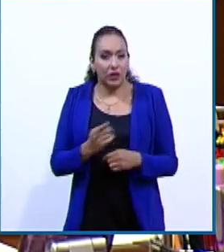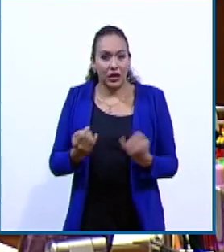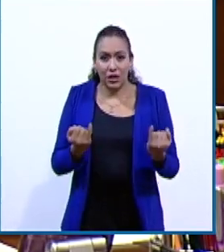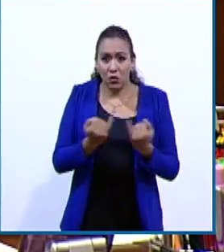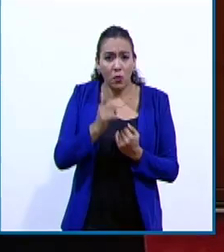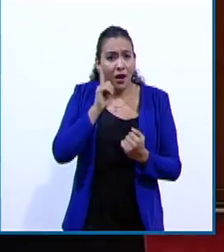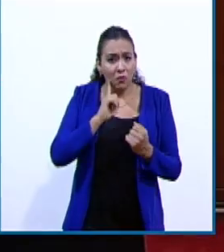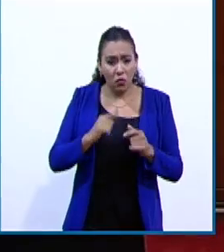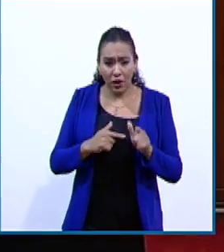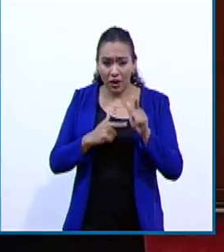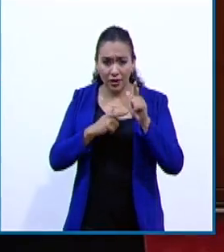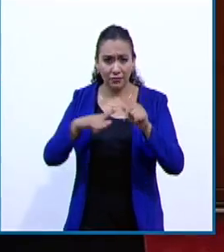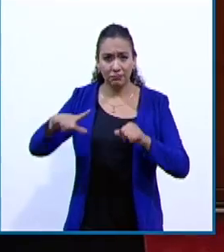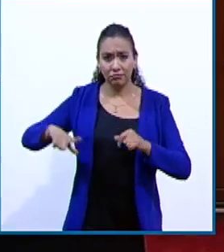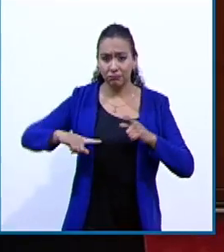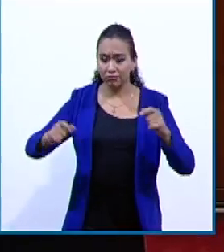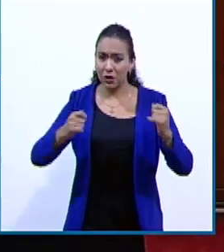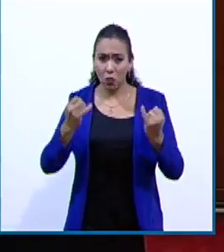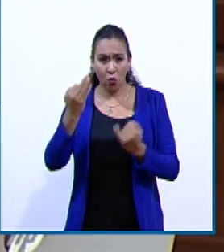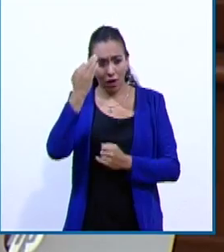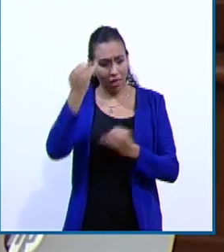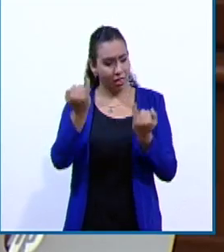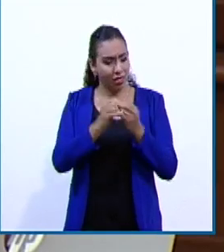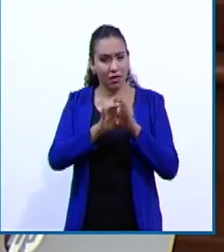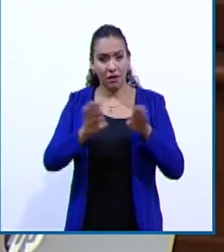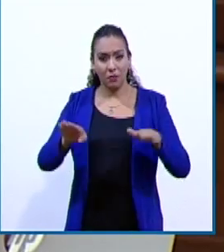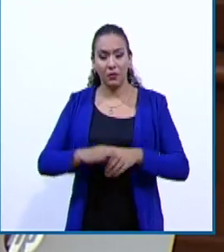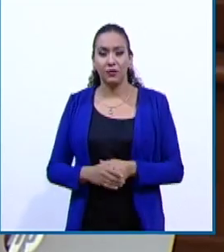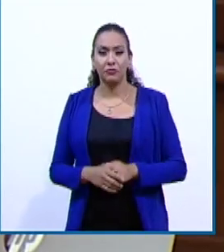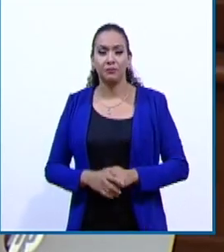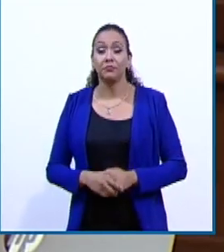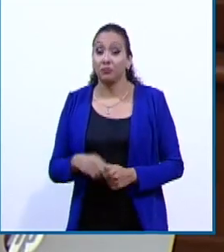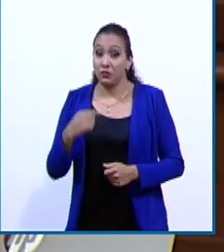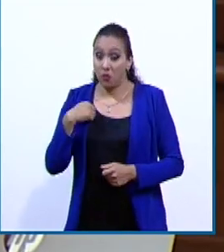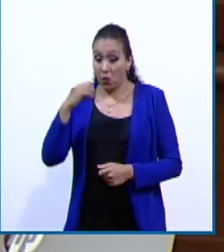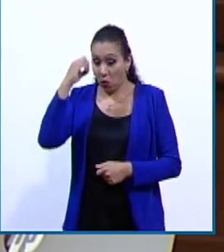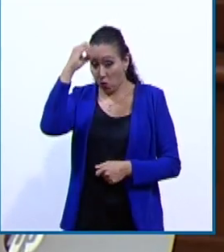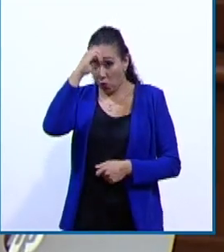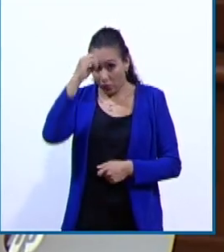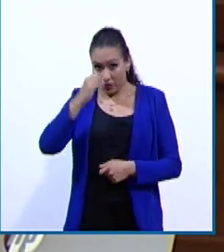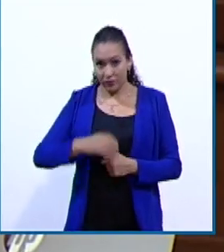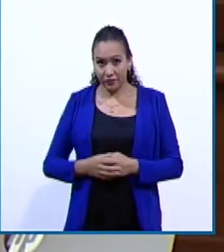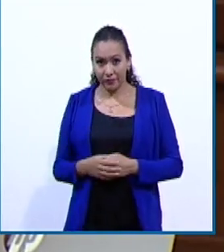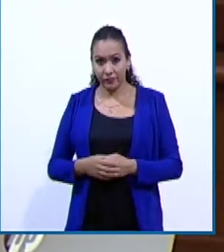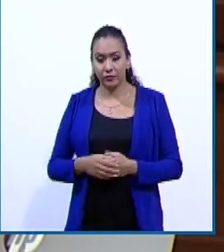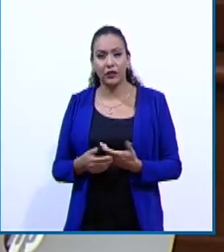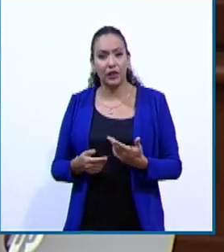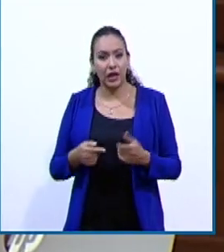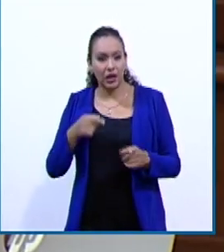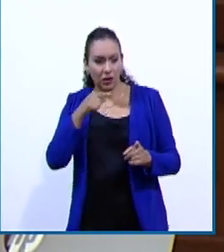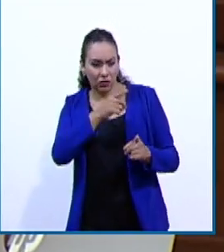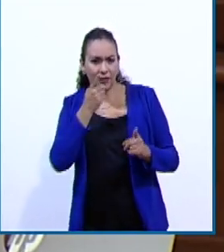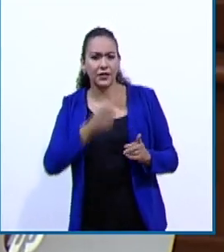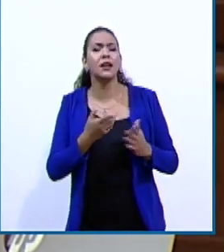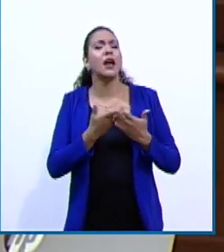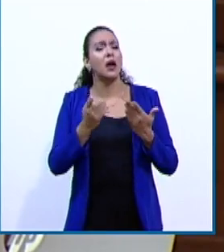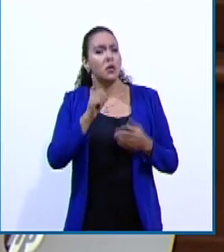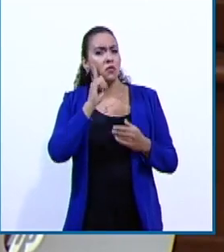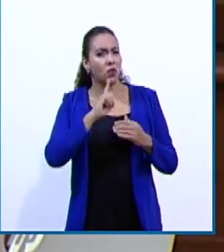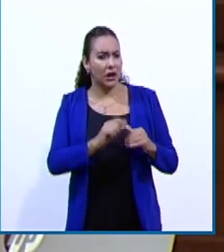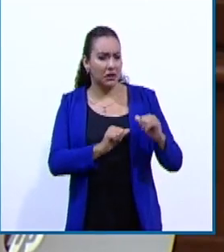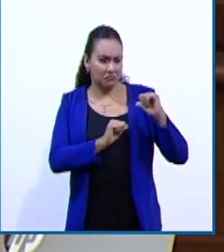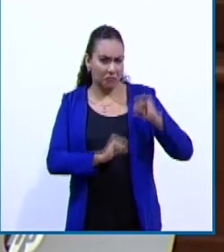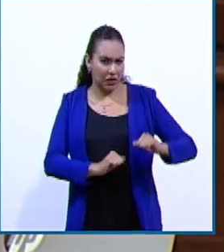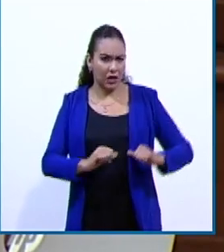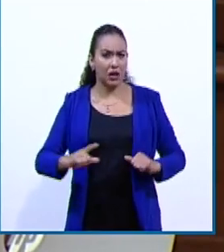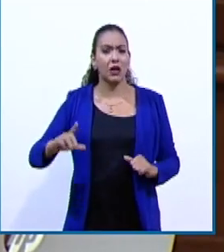igualdad sustantiva. No comparto que la menor duración del cargo afecte los derechos de la ciudadanía y mucho menos cuando